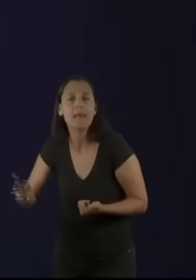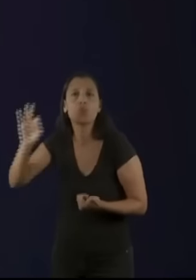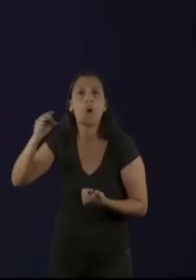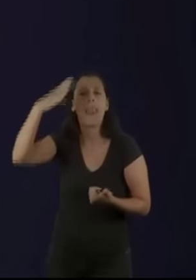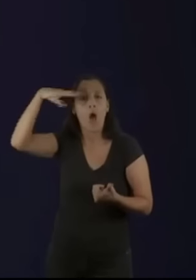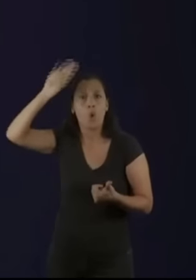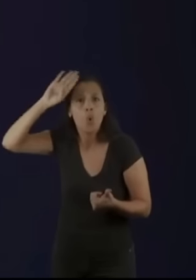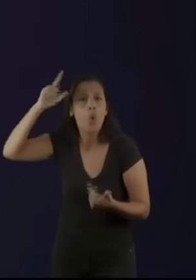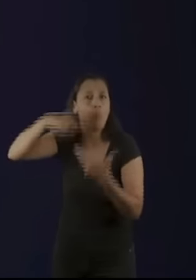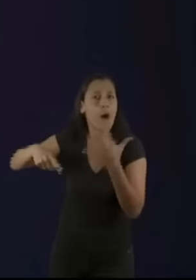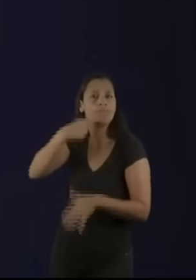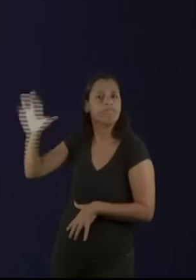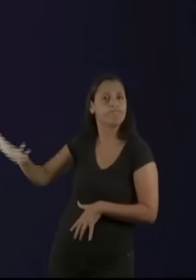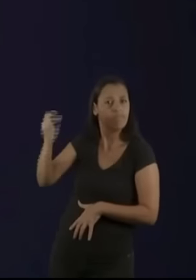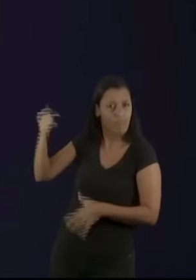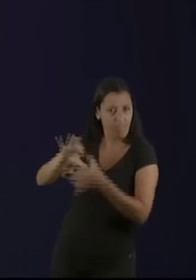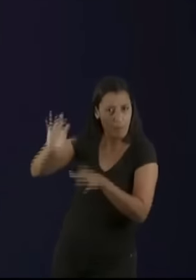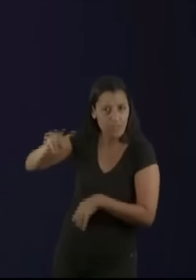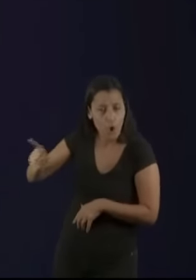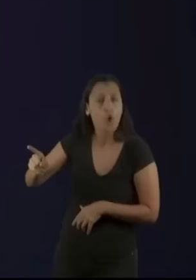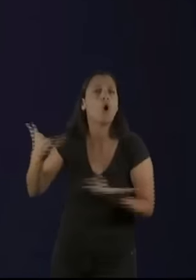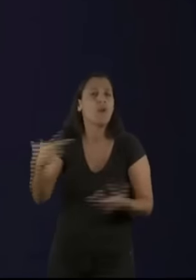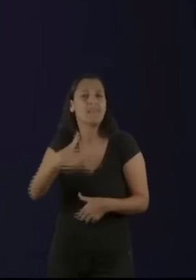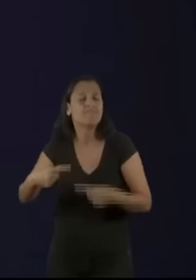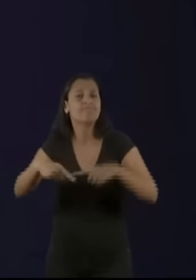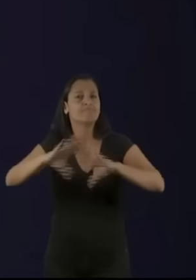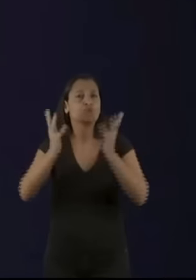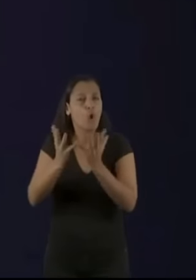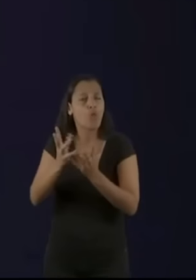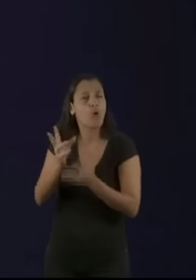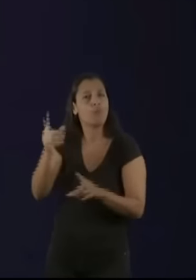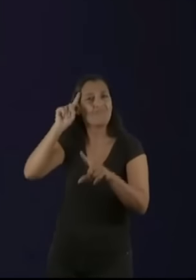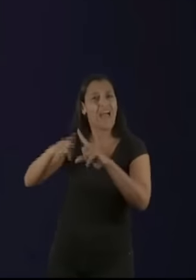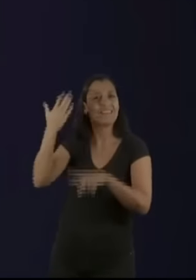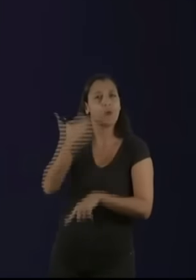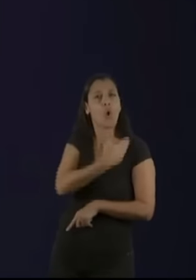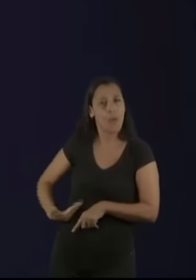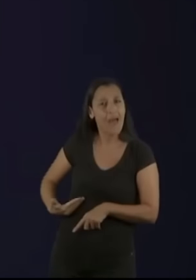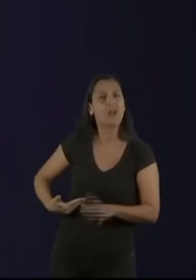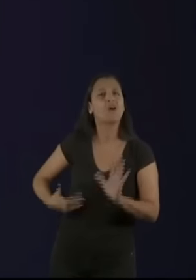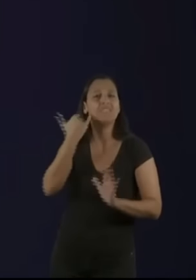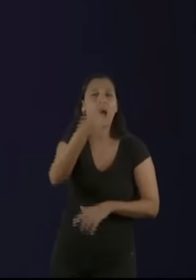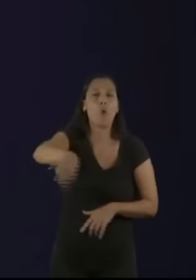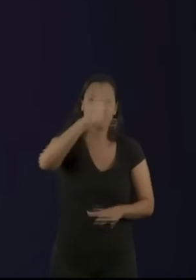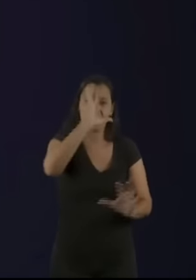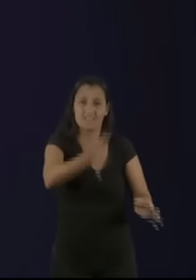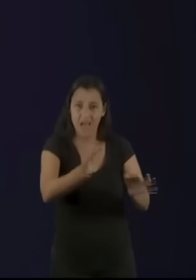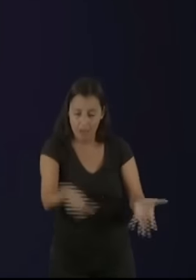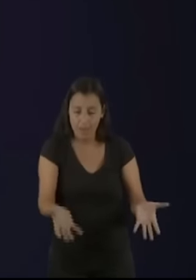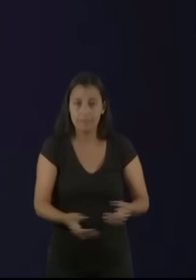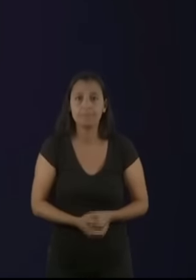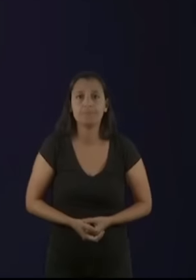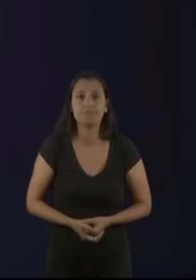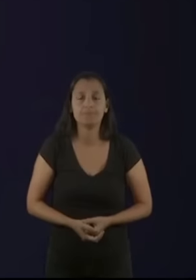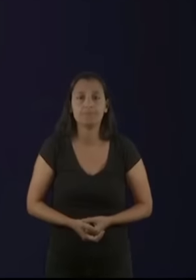Cuba eh o o Nicaragua o algunos otros países eh que todos Ya conocen por